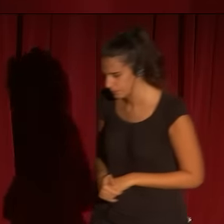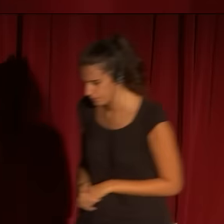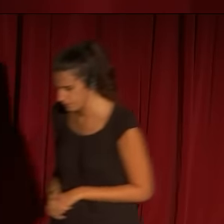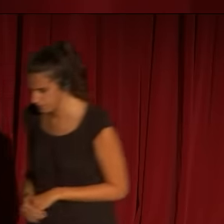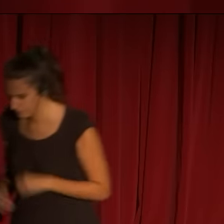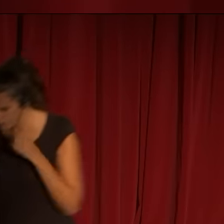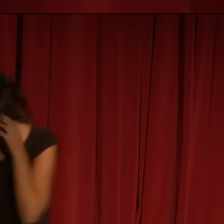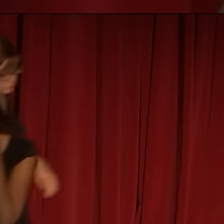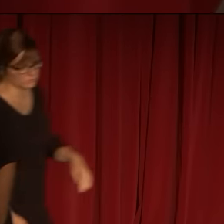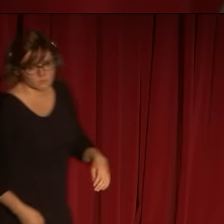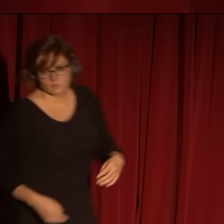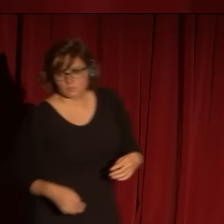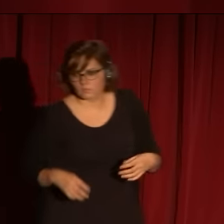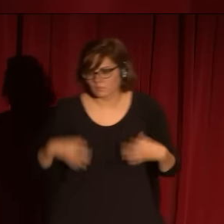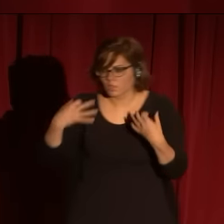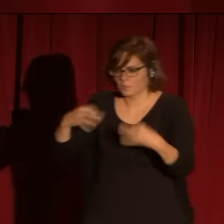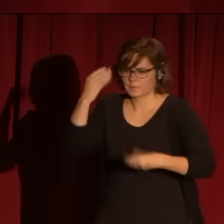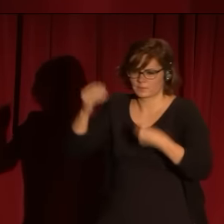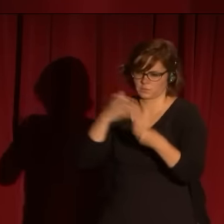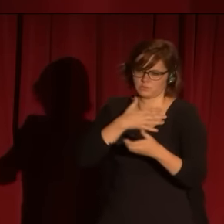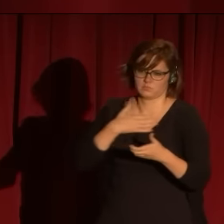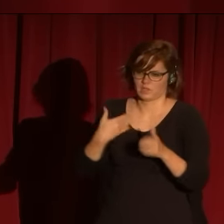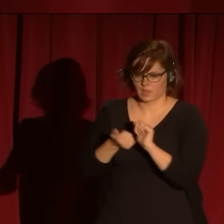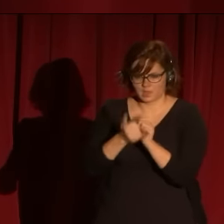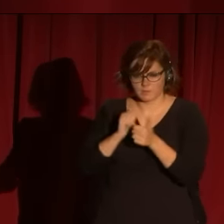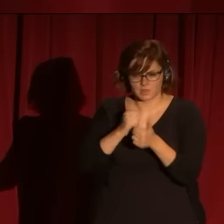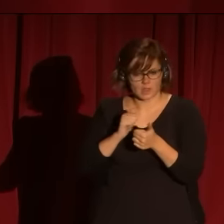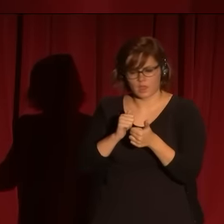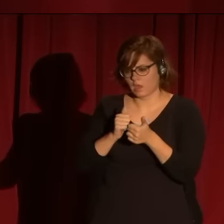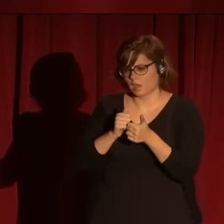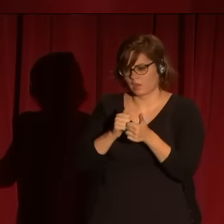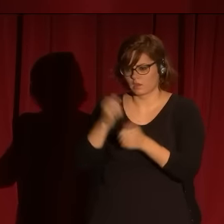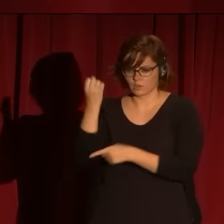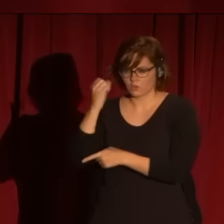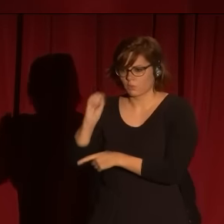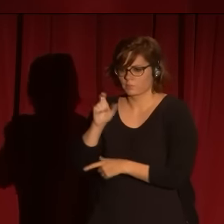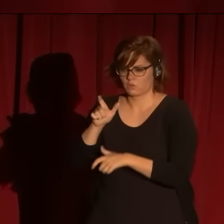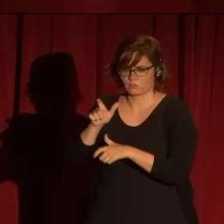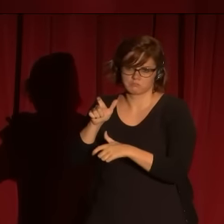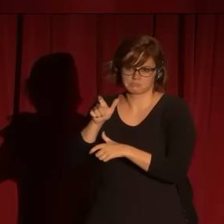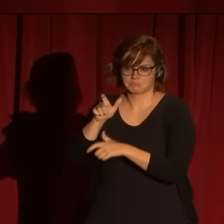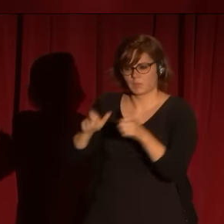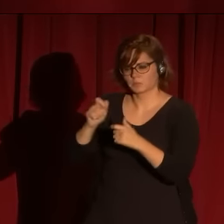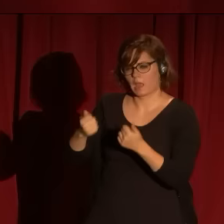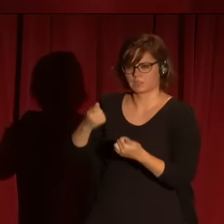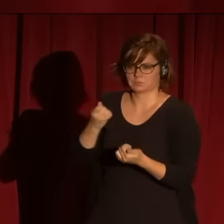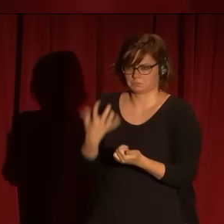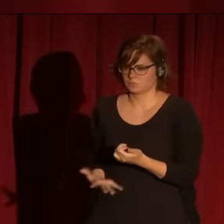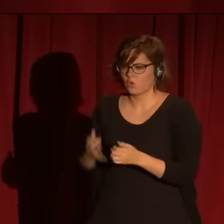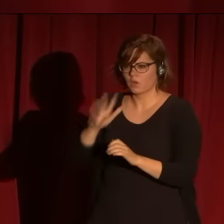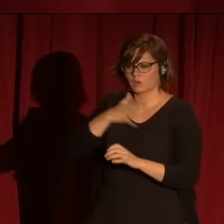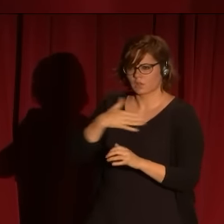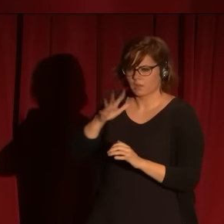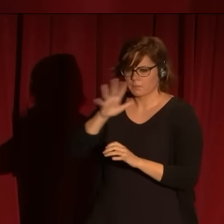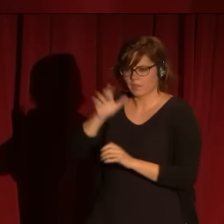pues lo normal es pensar que lo está pintando para alguien que quiere imitar los comportamientos de aquellos que son de de mayor alcurnia o que quiere parecer